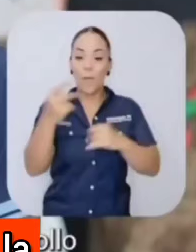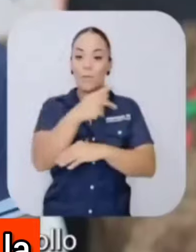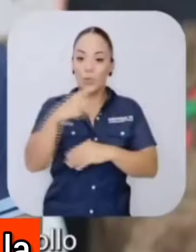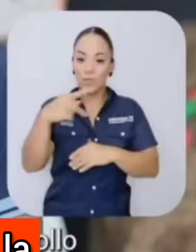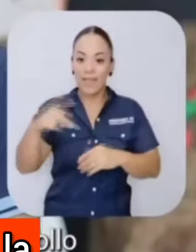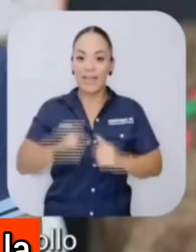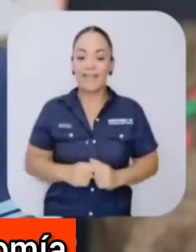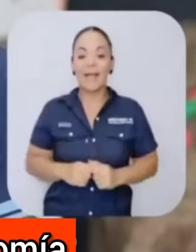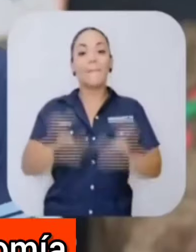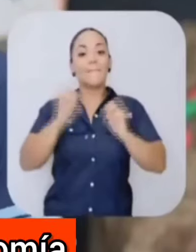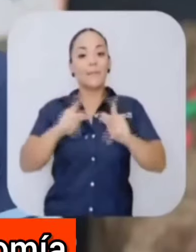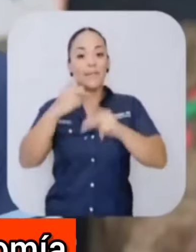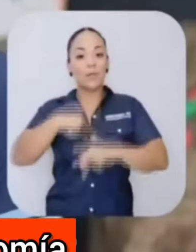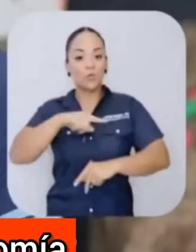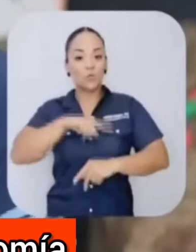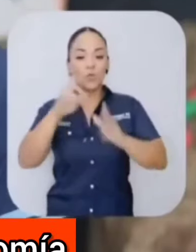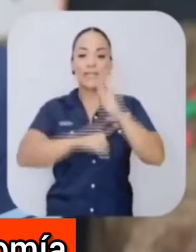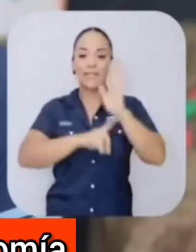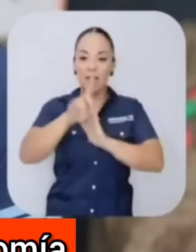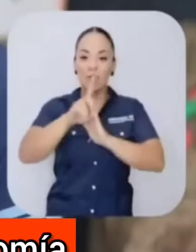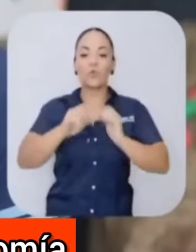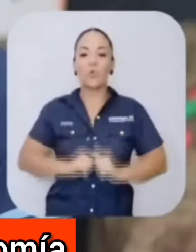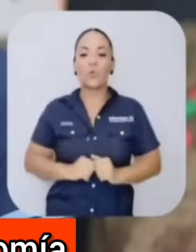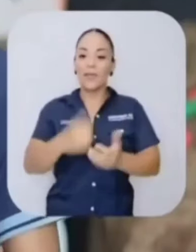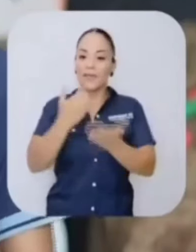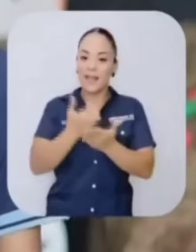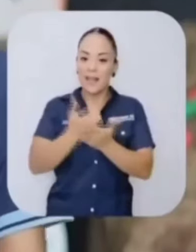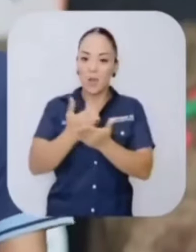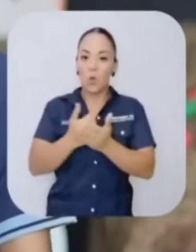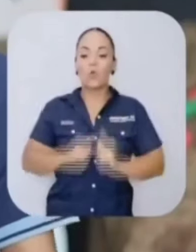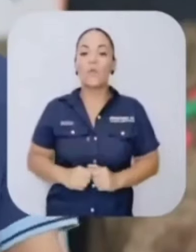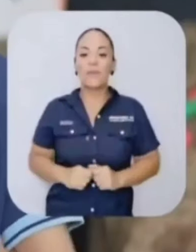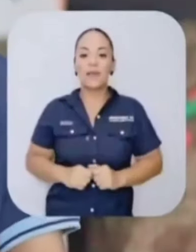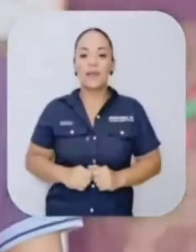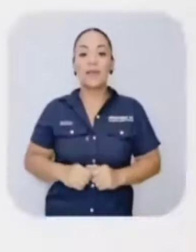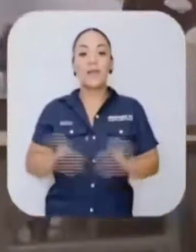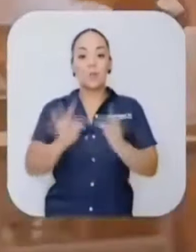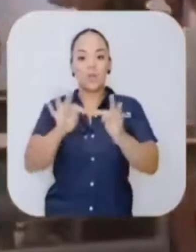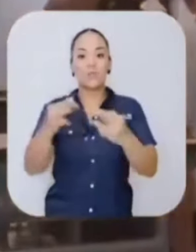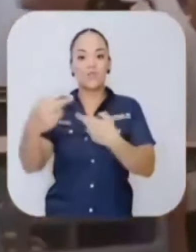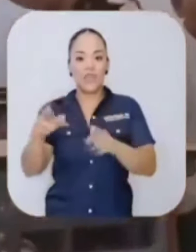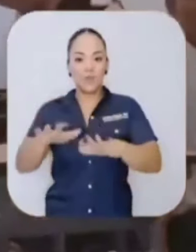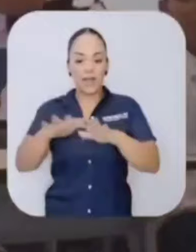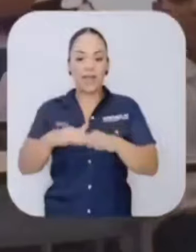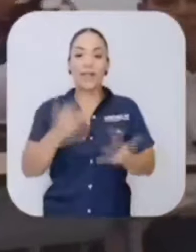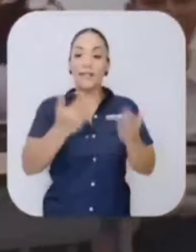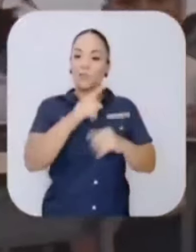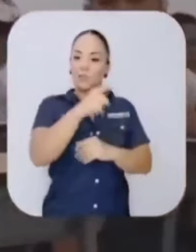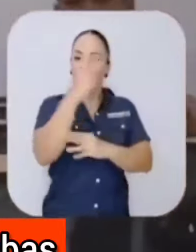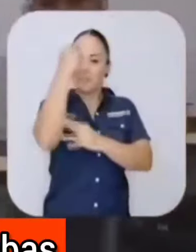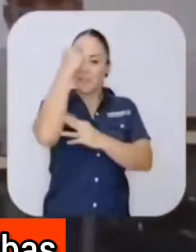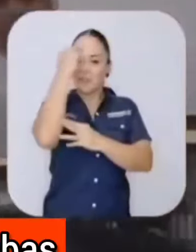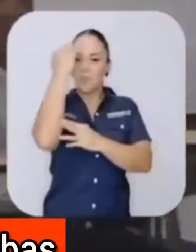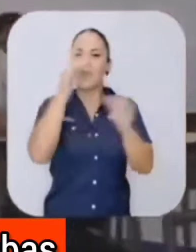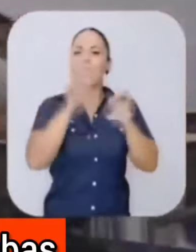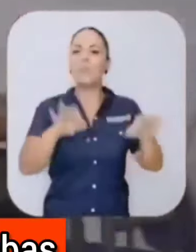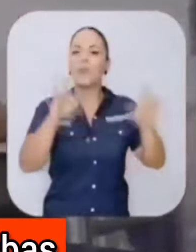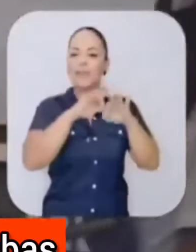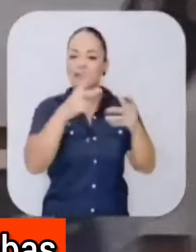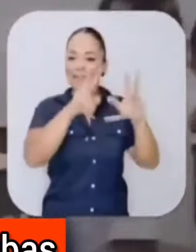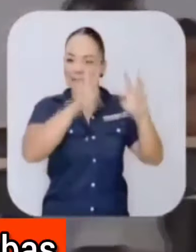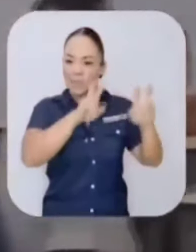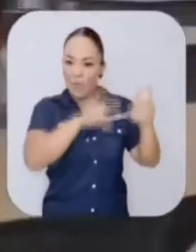es permite el desarrollo de la economía y el turismo regional. Y se preguntarán, ¿por qué son